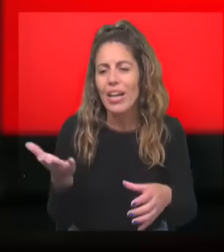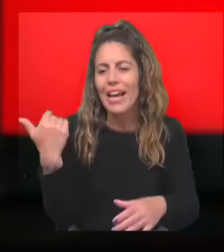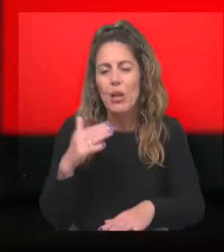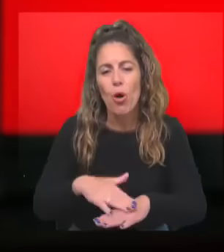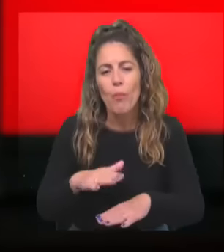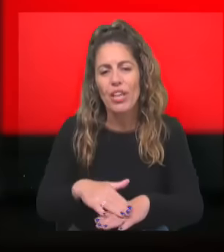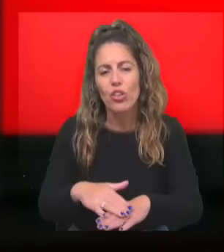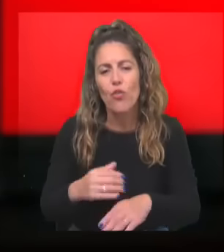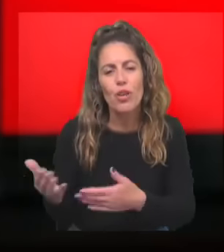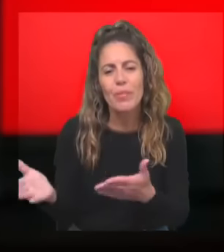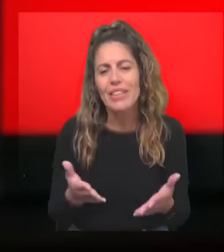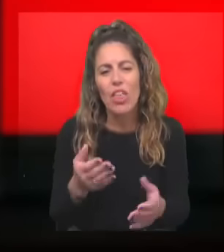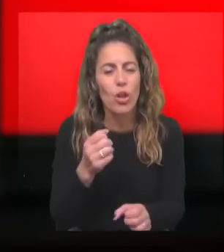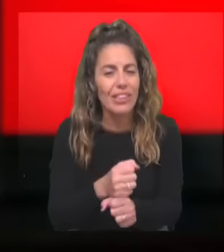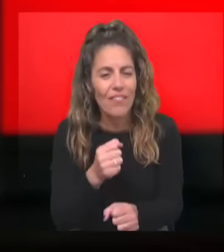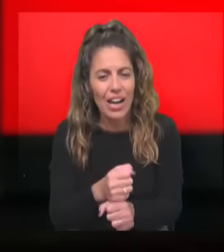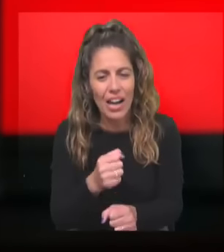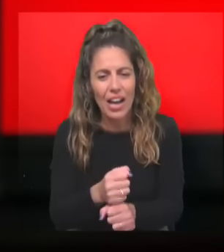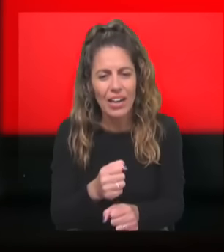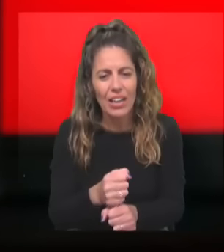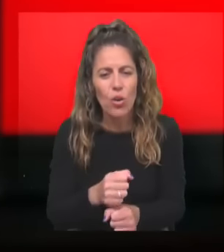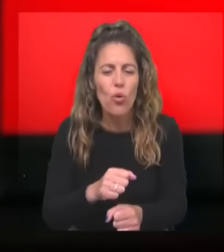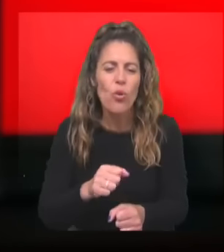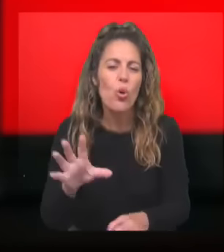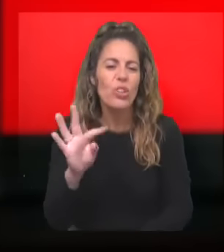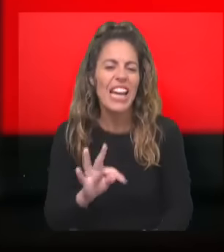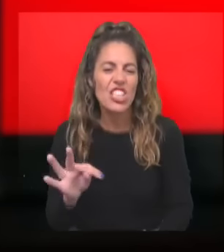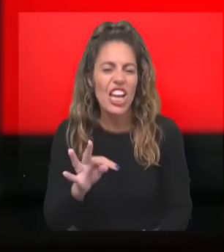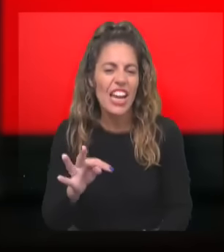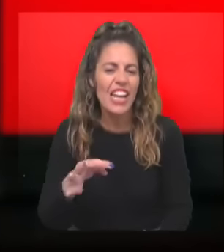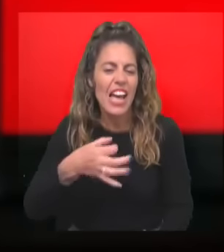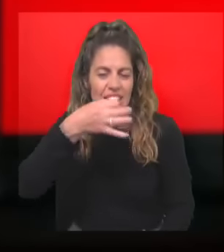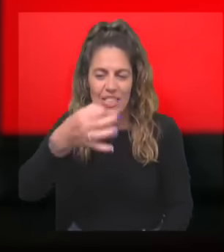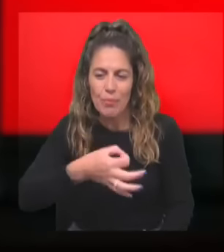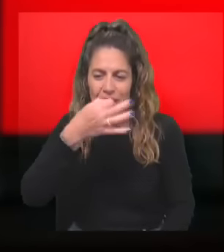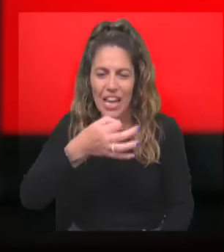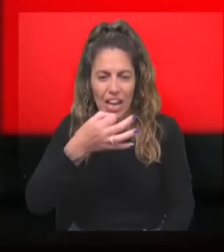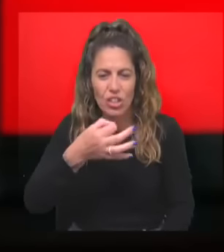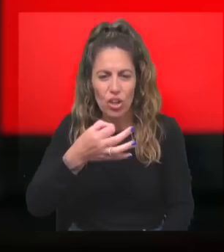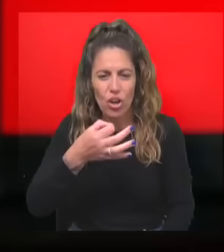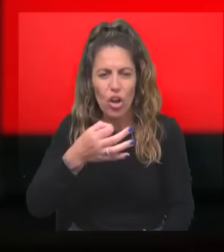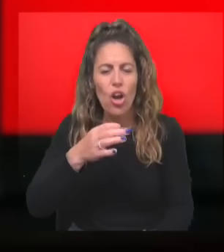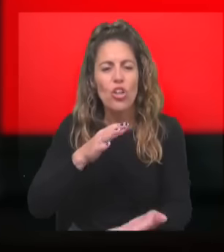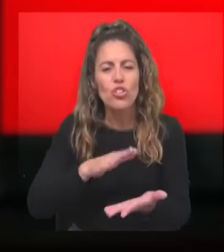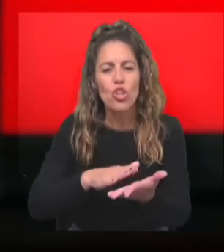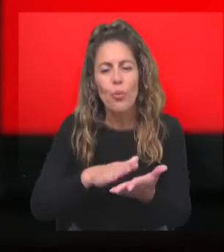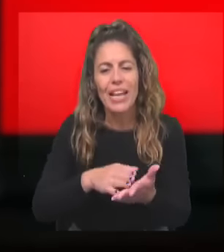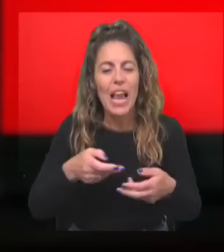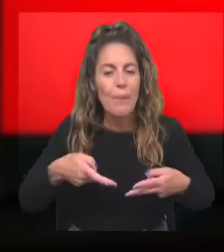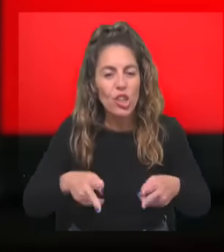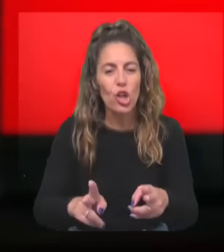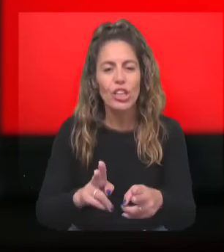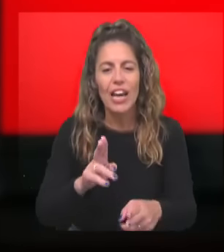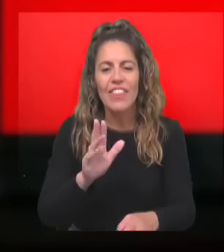invitado a trabajar durante un año en una especie de taller, seminario permanente sobre la metodología de Paulo Freire,